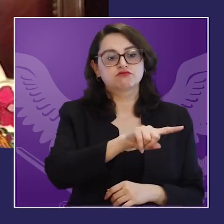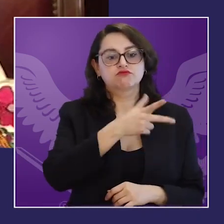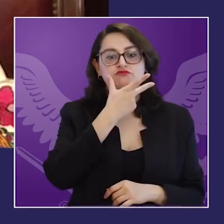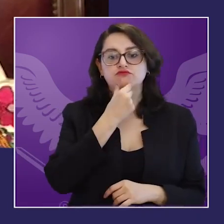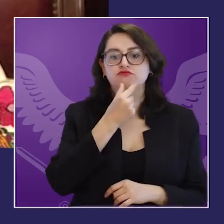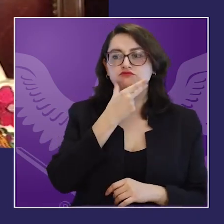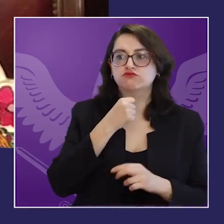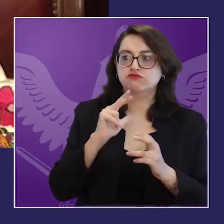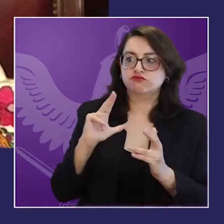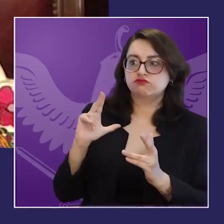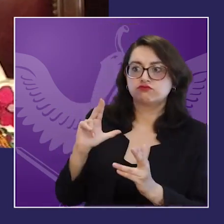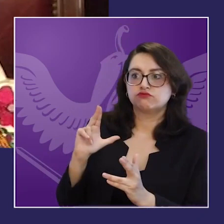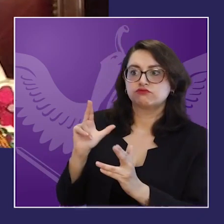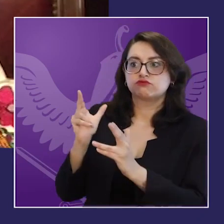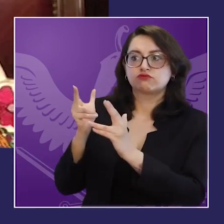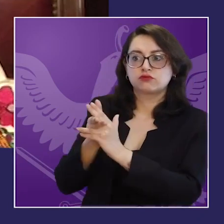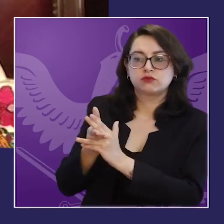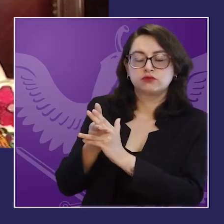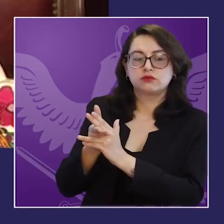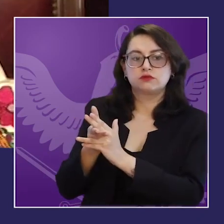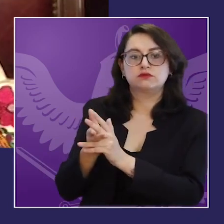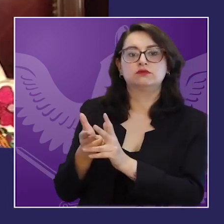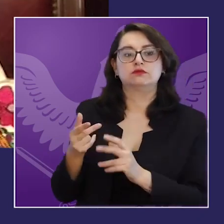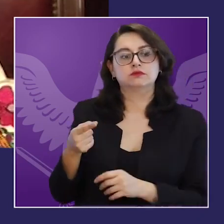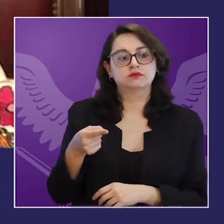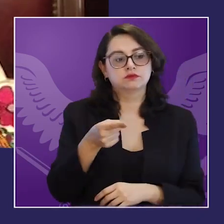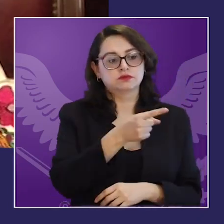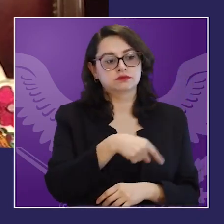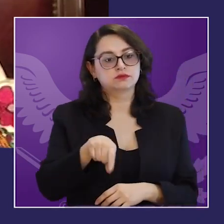se le pide al Estado provincial en ese caso que